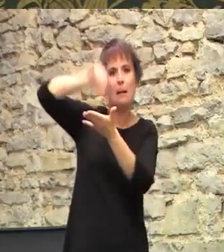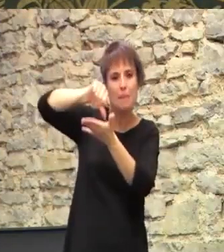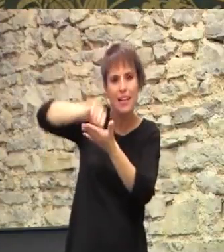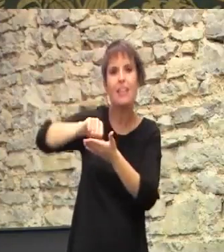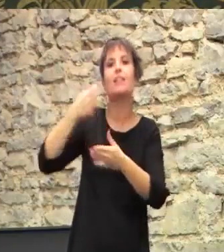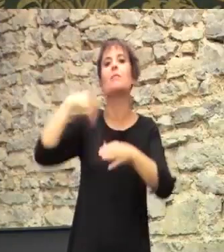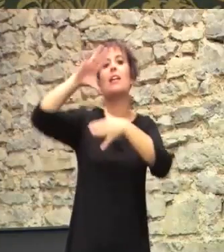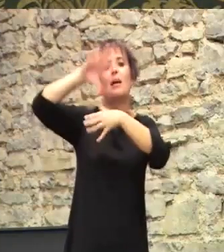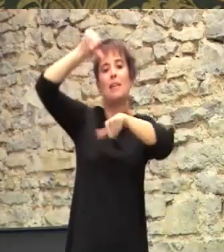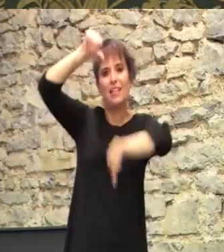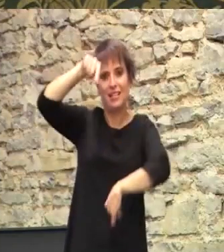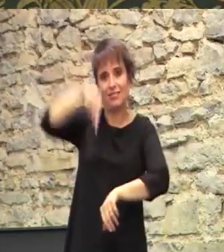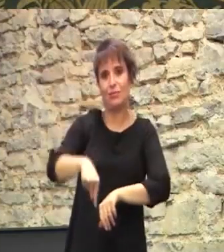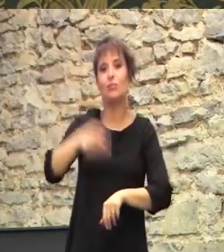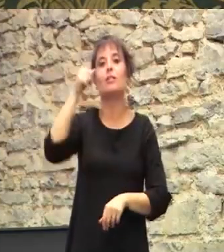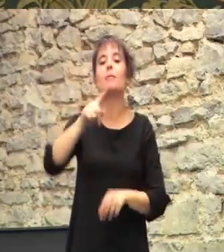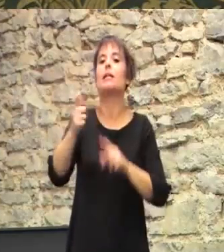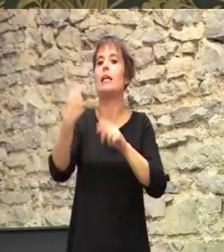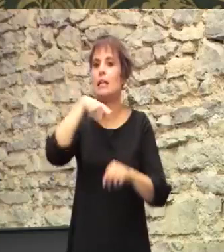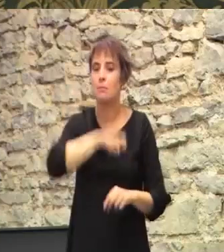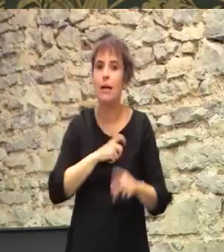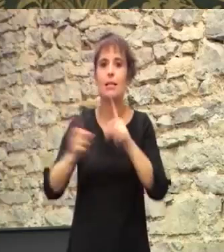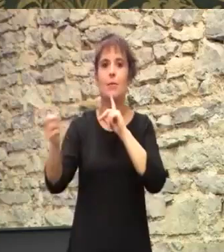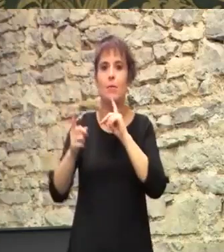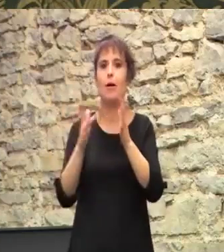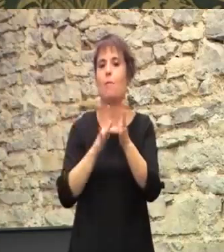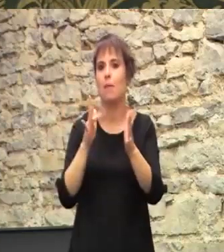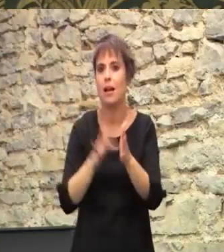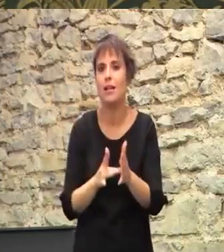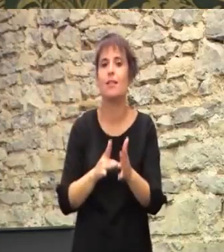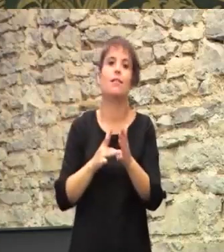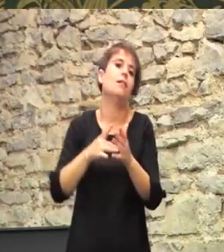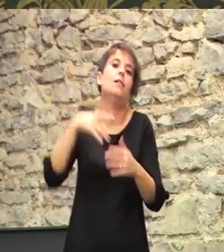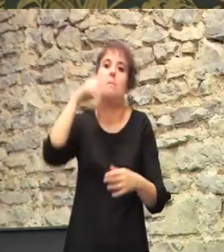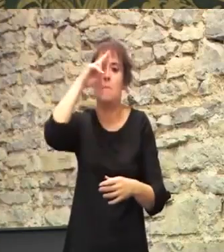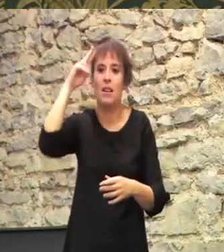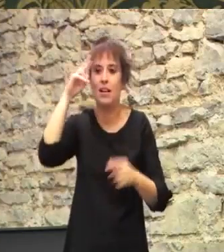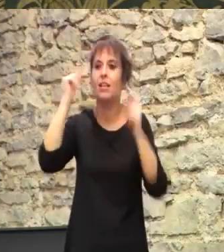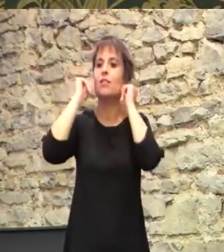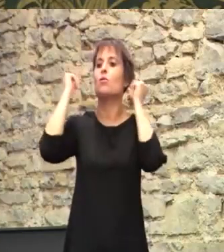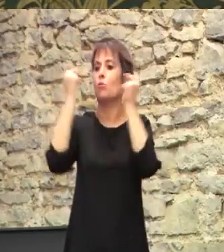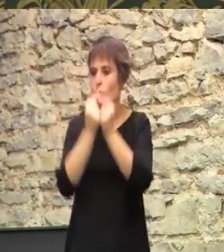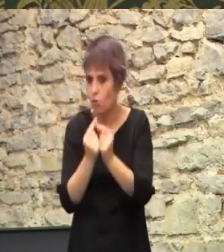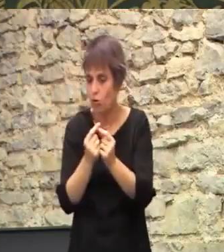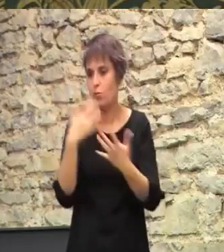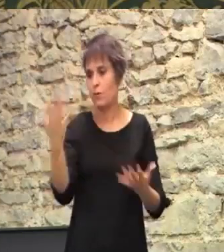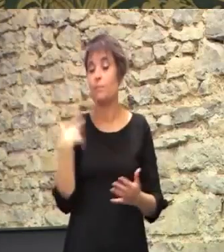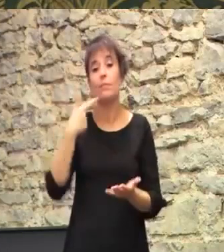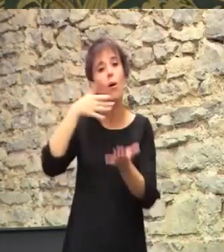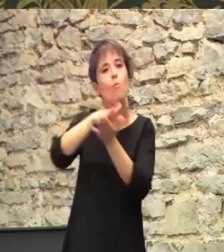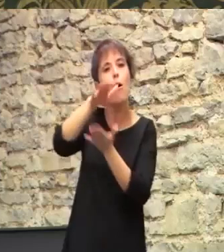del sur y en españa' bilbao valencia barcelona madrid o córdoba ha publicado nueve libros